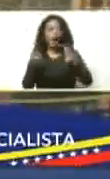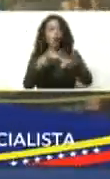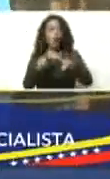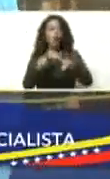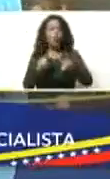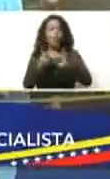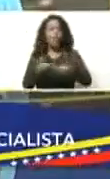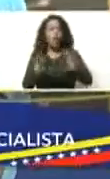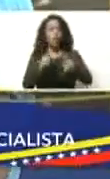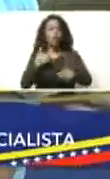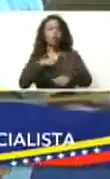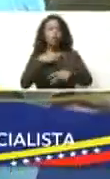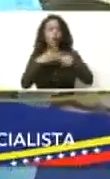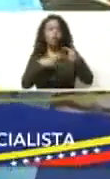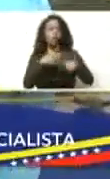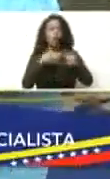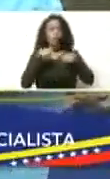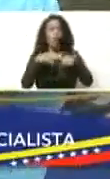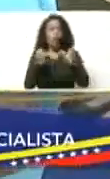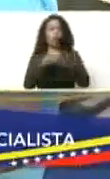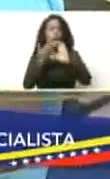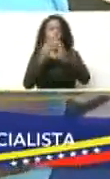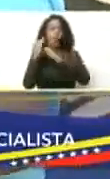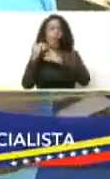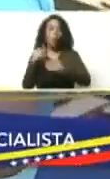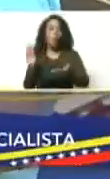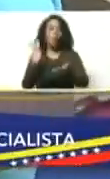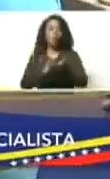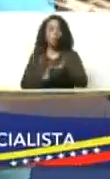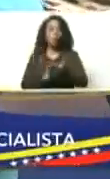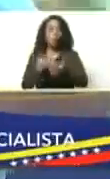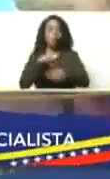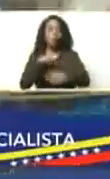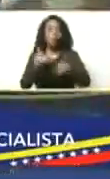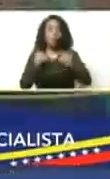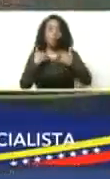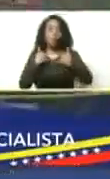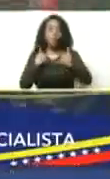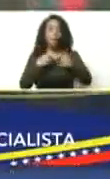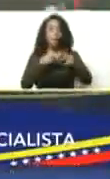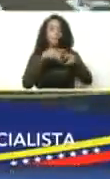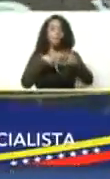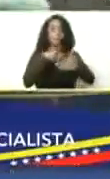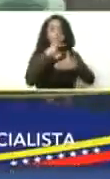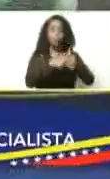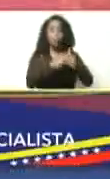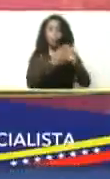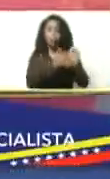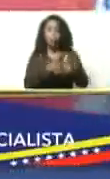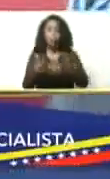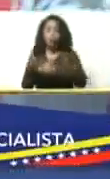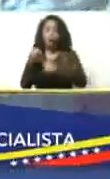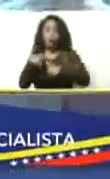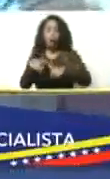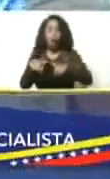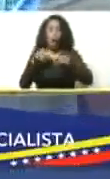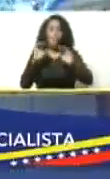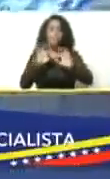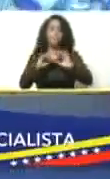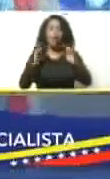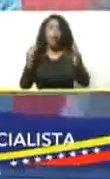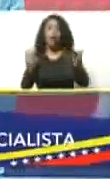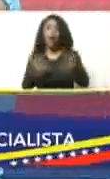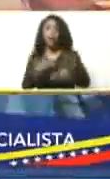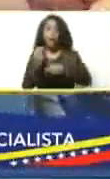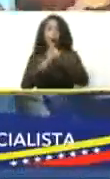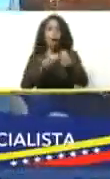del valor de lo que producíamos en comuna. Y nos montamos un plan en todo este tiempo de pandemia de cómo nosotros, a través de todo ese